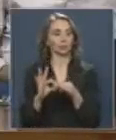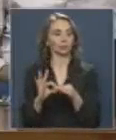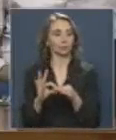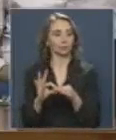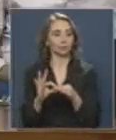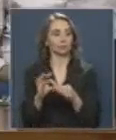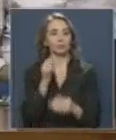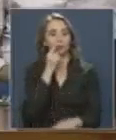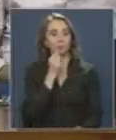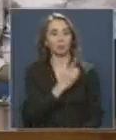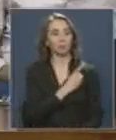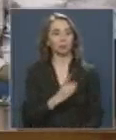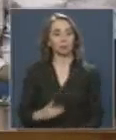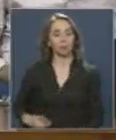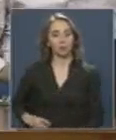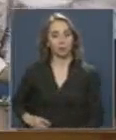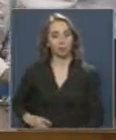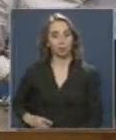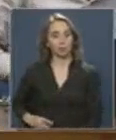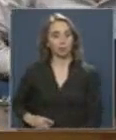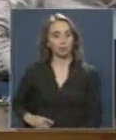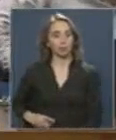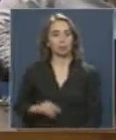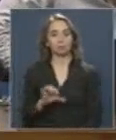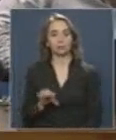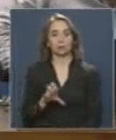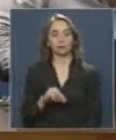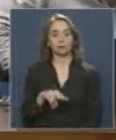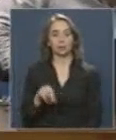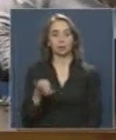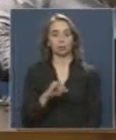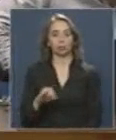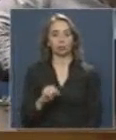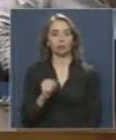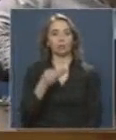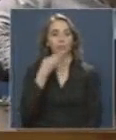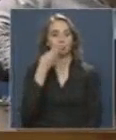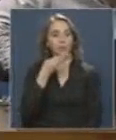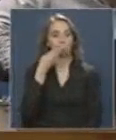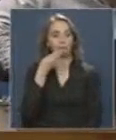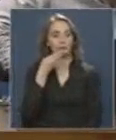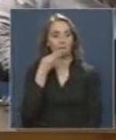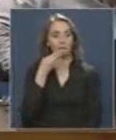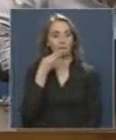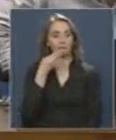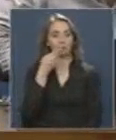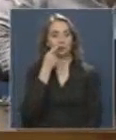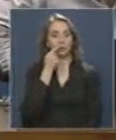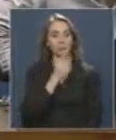gracias, diputado Espinosa. Corresponde hacer uso de la palabra al diputado Hugo